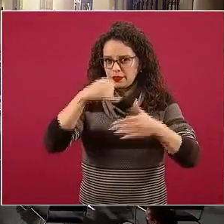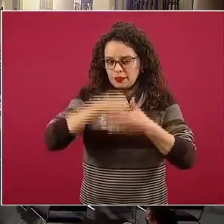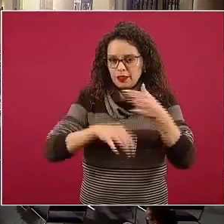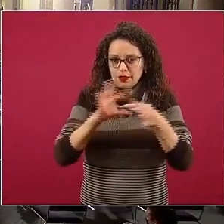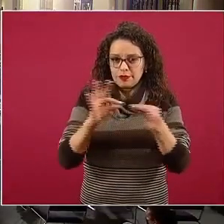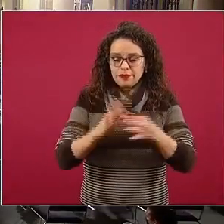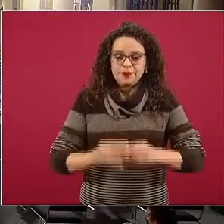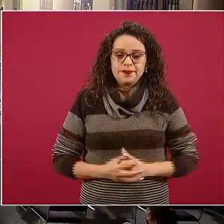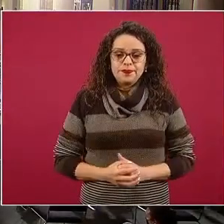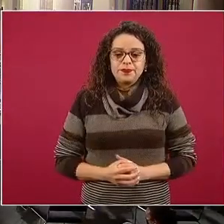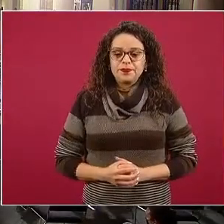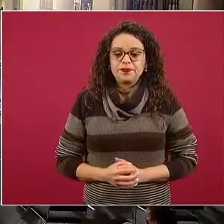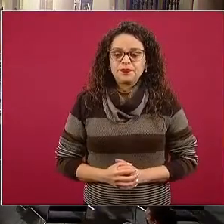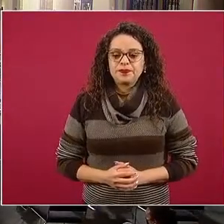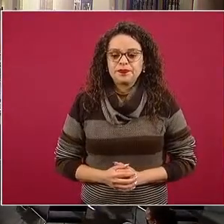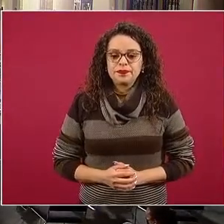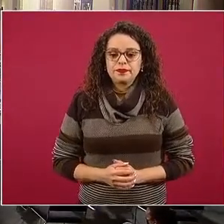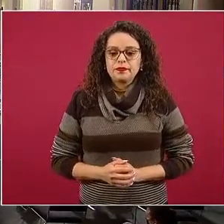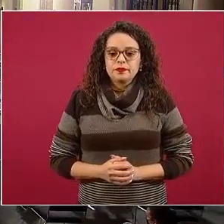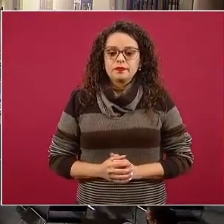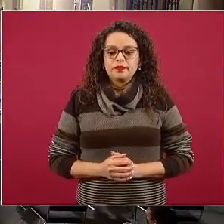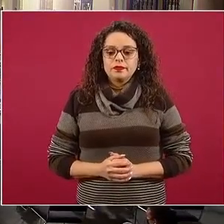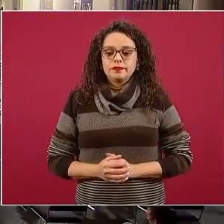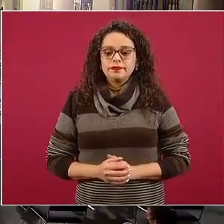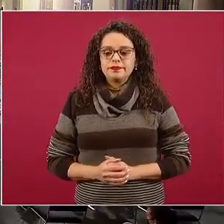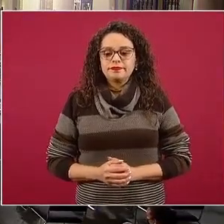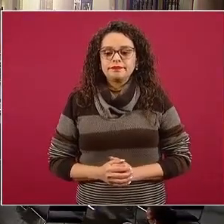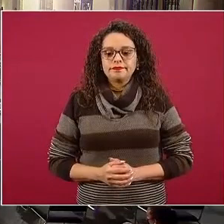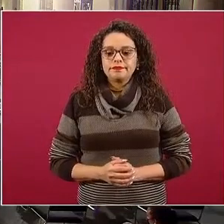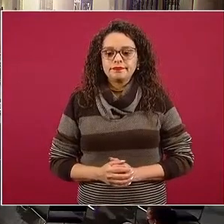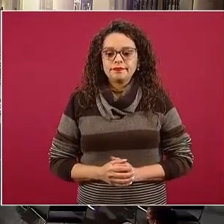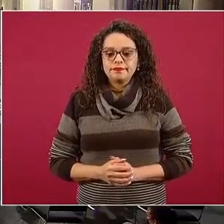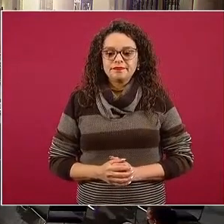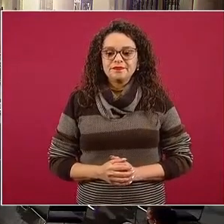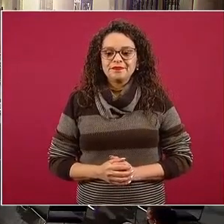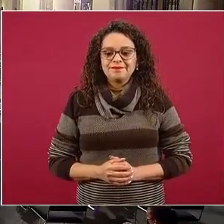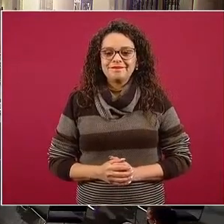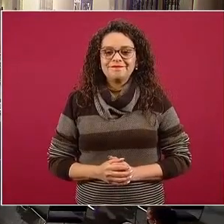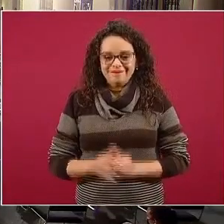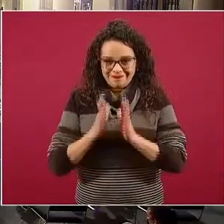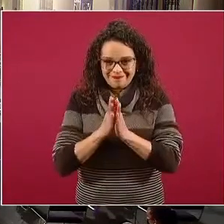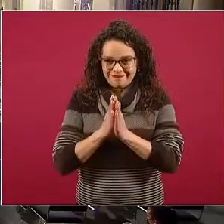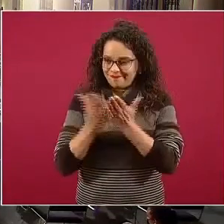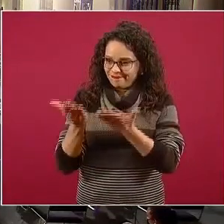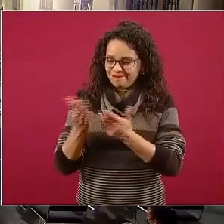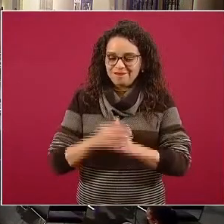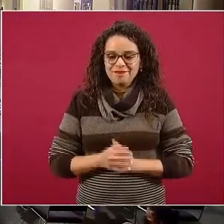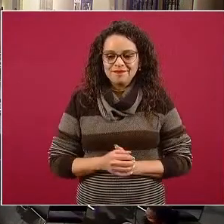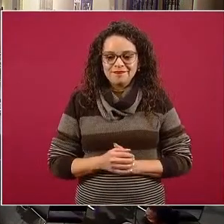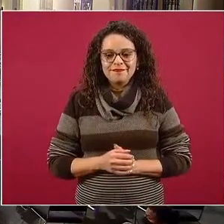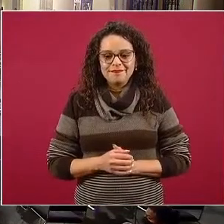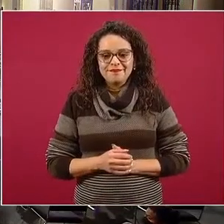Si quieren, por favor.